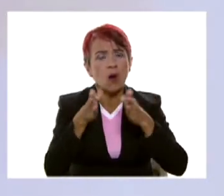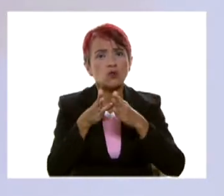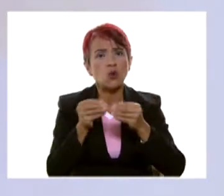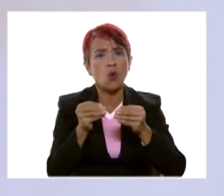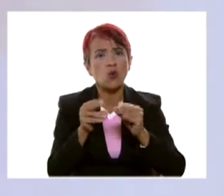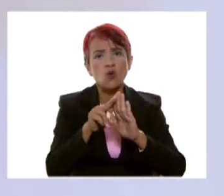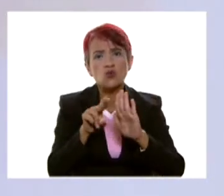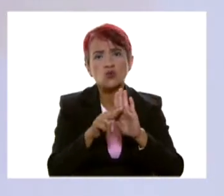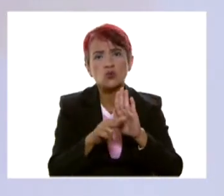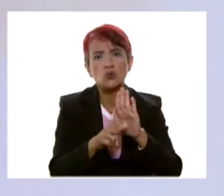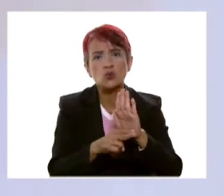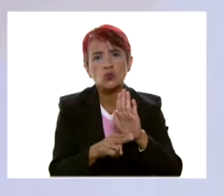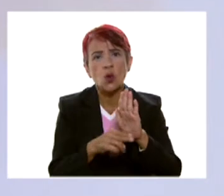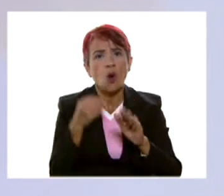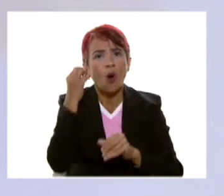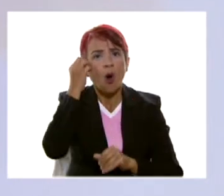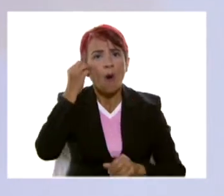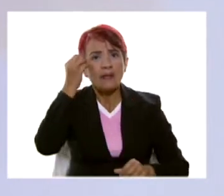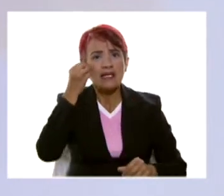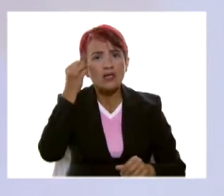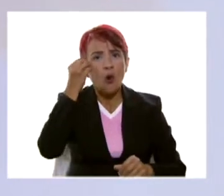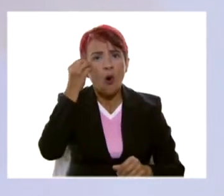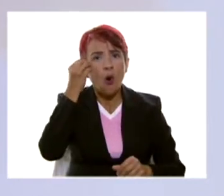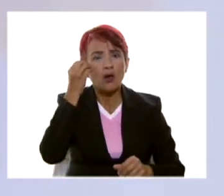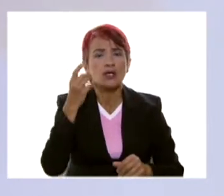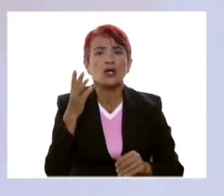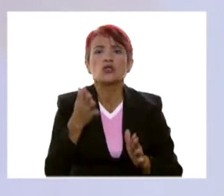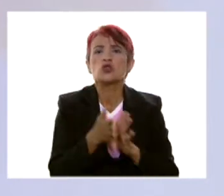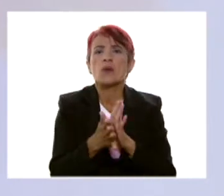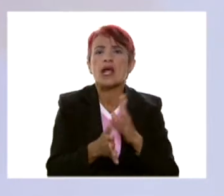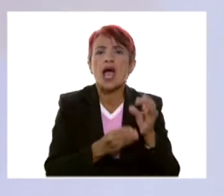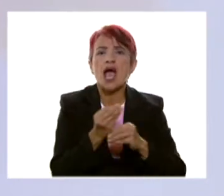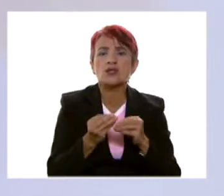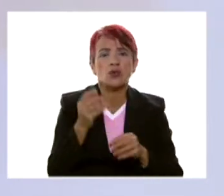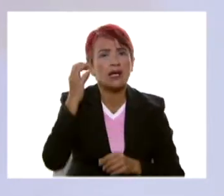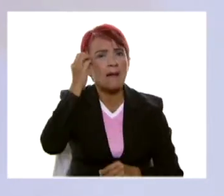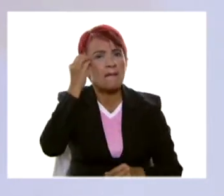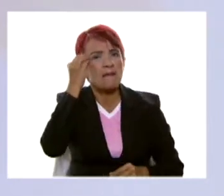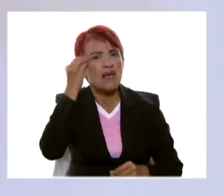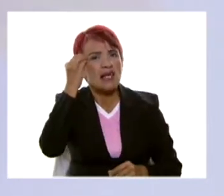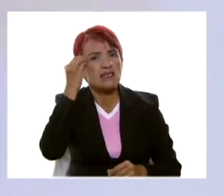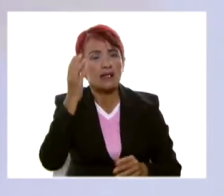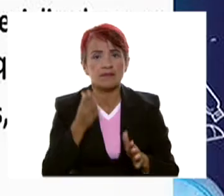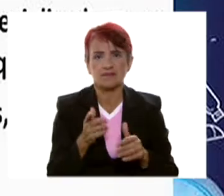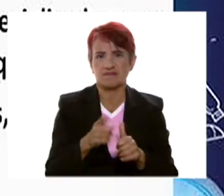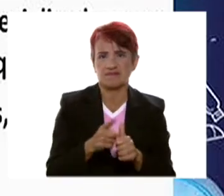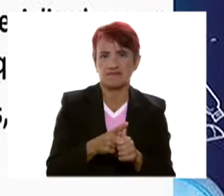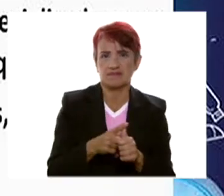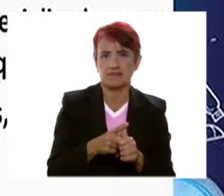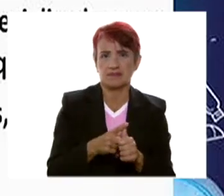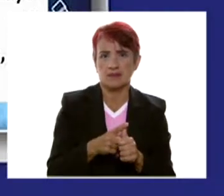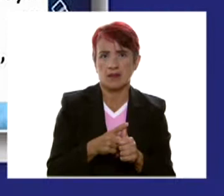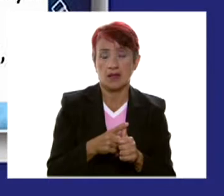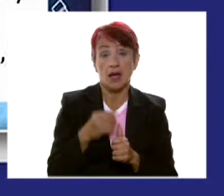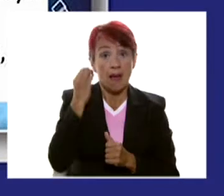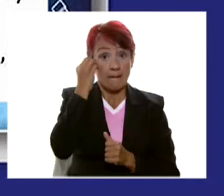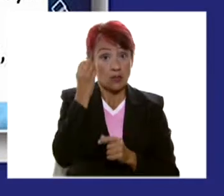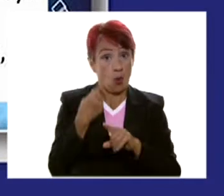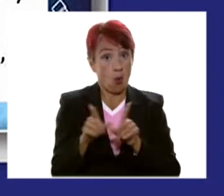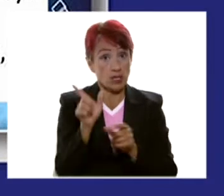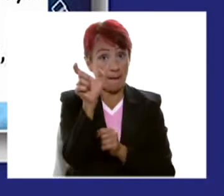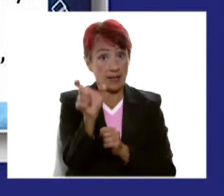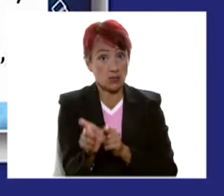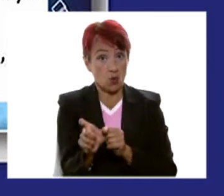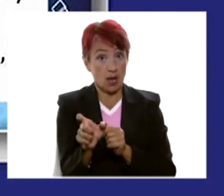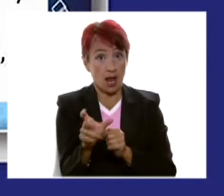algún tipo de opinión o sobre un hecho. ¿Qué debes considerar primero? Cuando emites una opinión u otra persona de tu